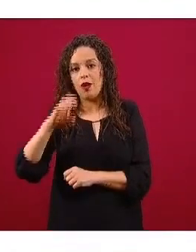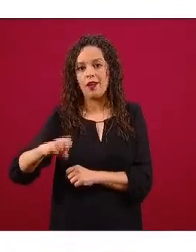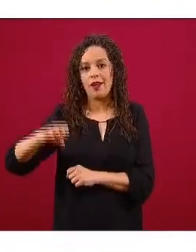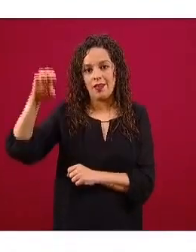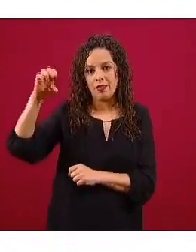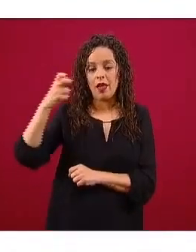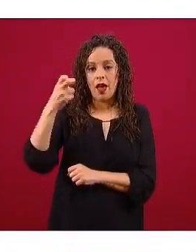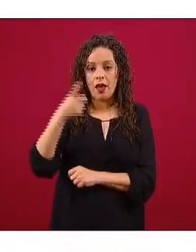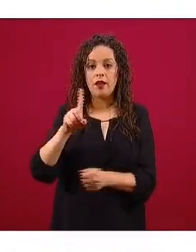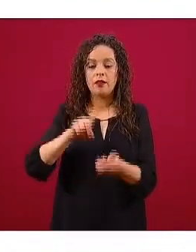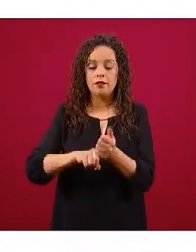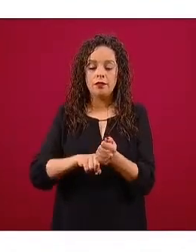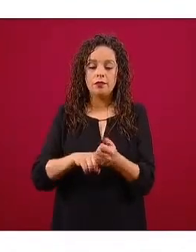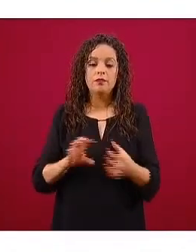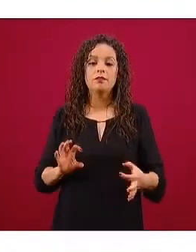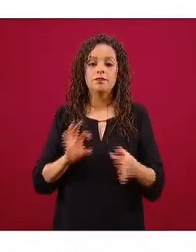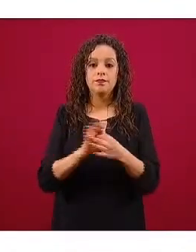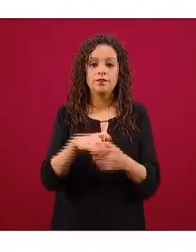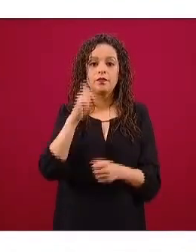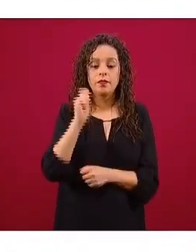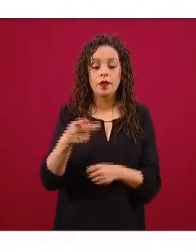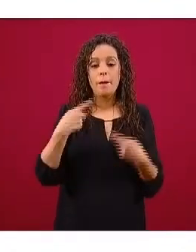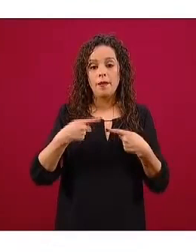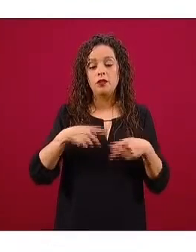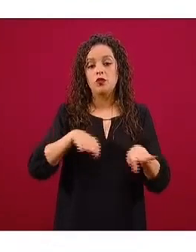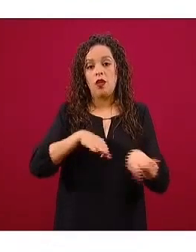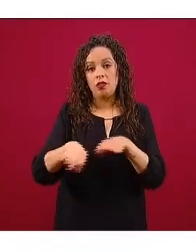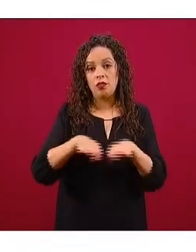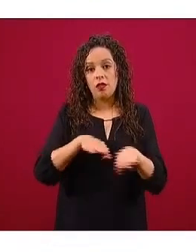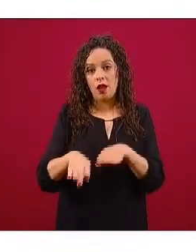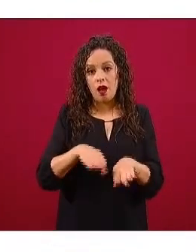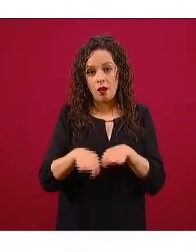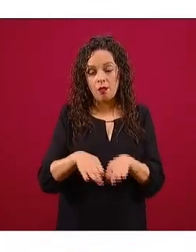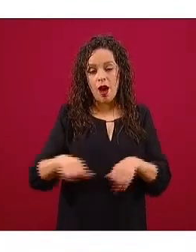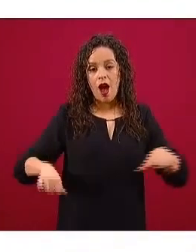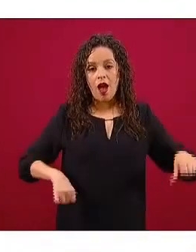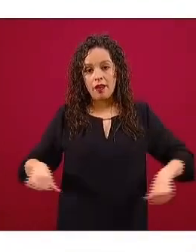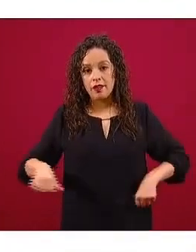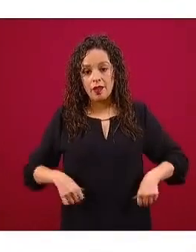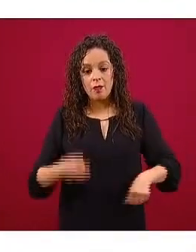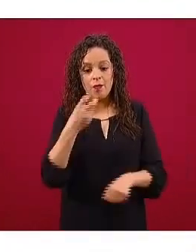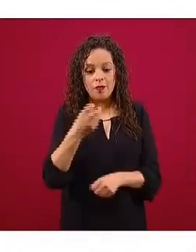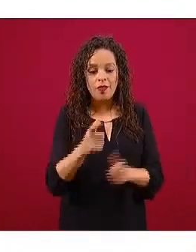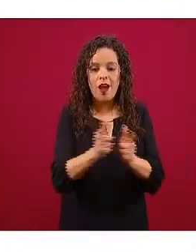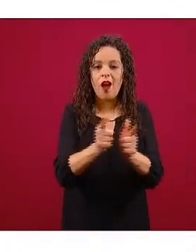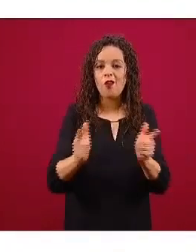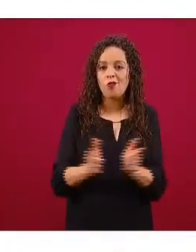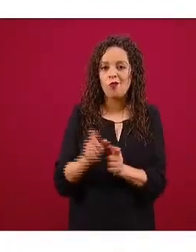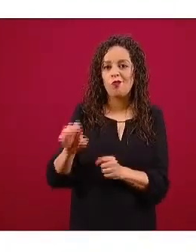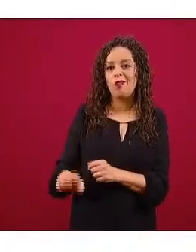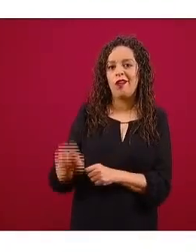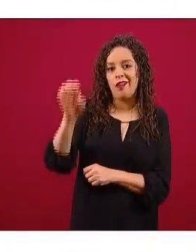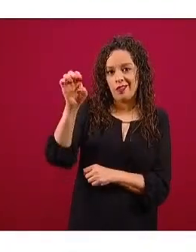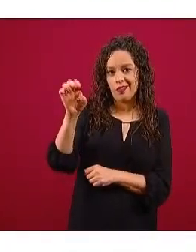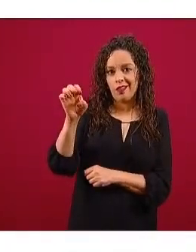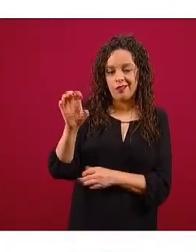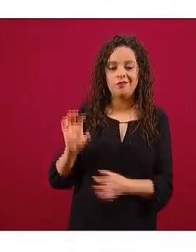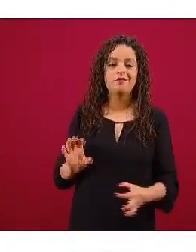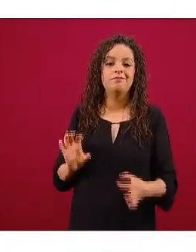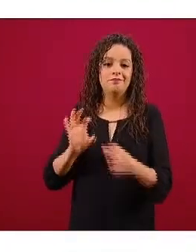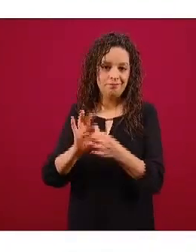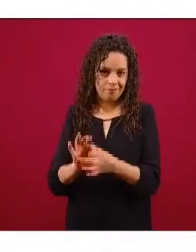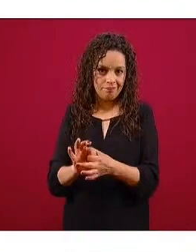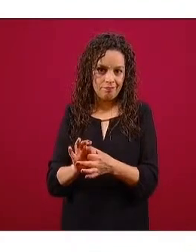que ver con los trabajadores que están realizando sus actividades en esos grupos de edad. Aquí sí, a diferencia de